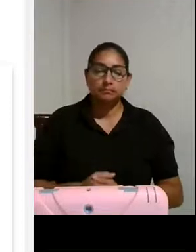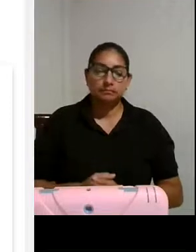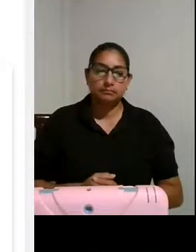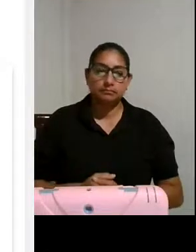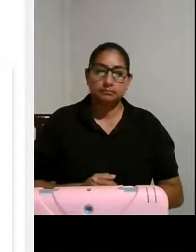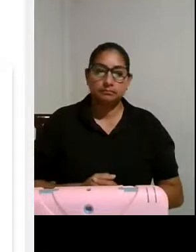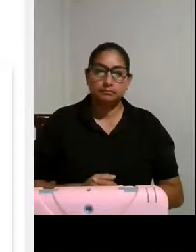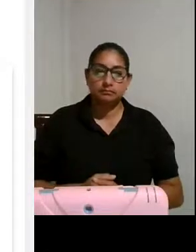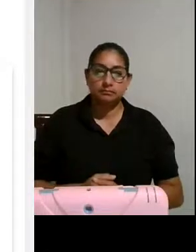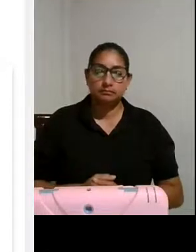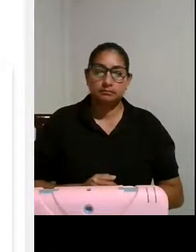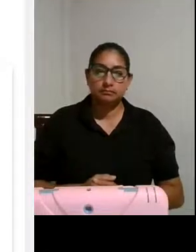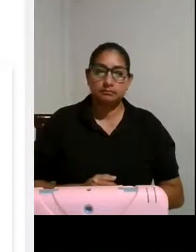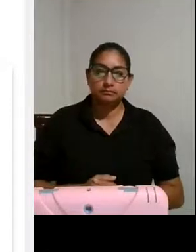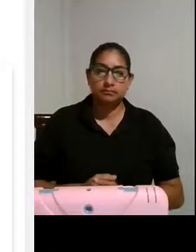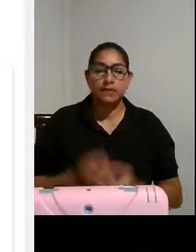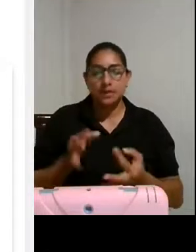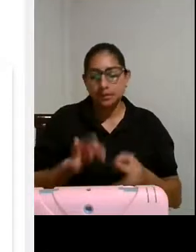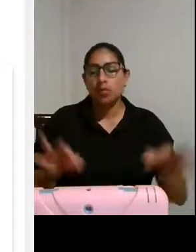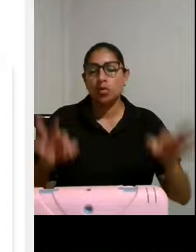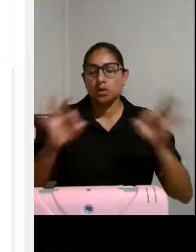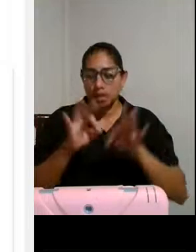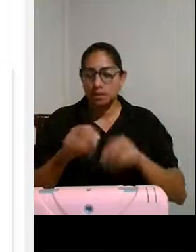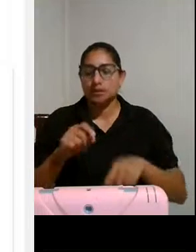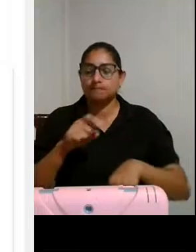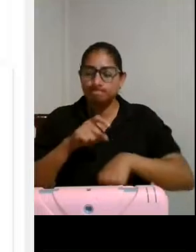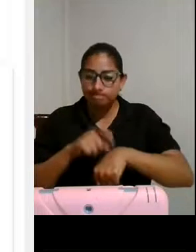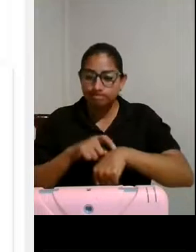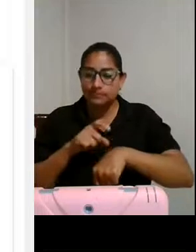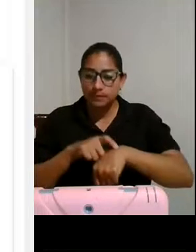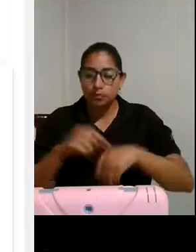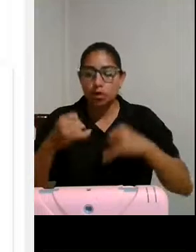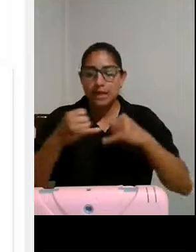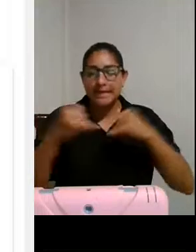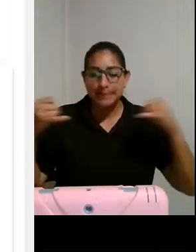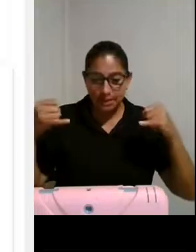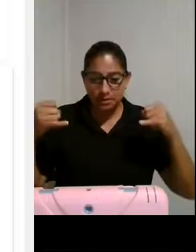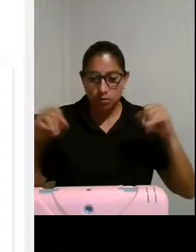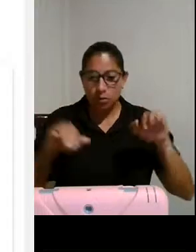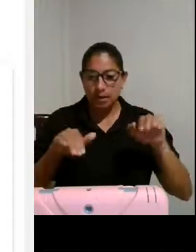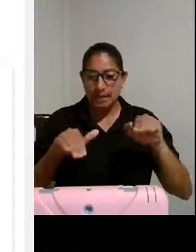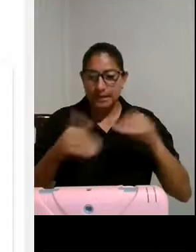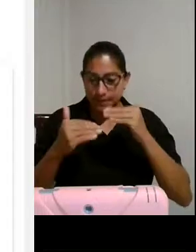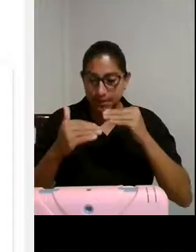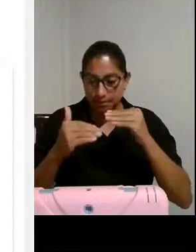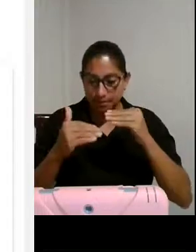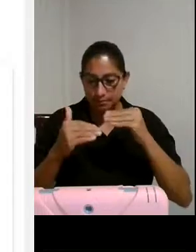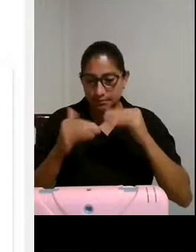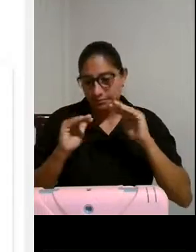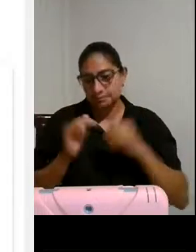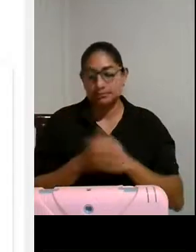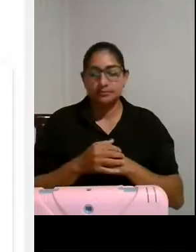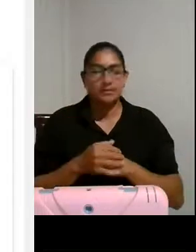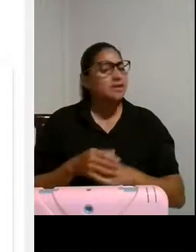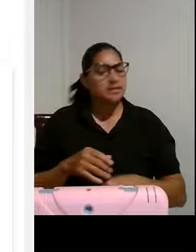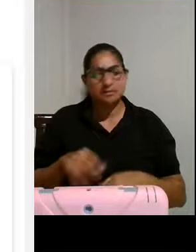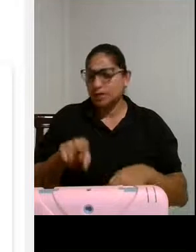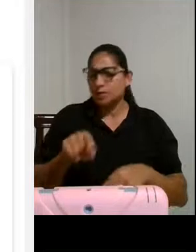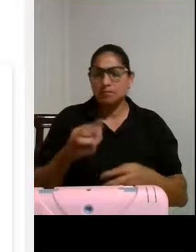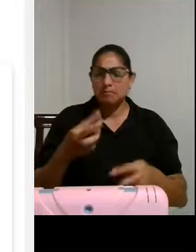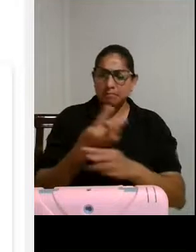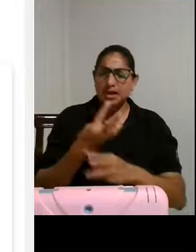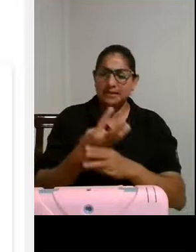tiempo y ustedes tienen que tener bastante cuidado, es lo de límites. Esto del capítulo 1 de límites, como les digo, quedó